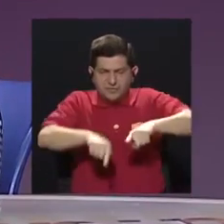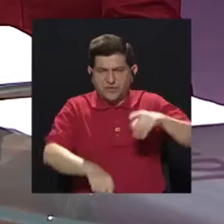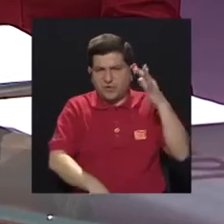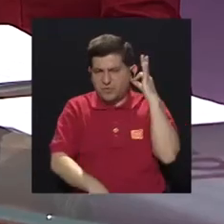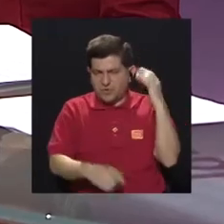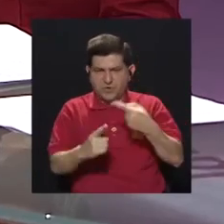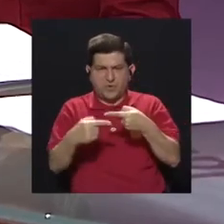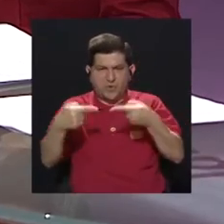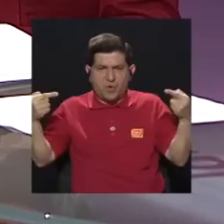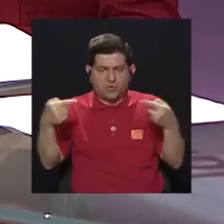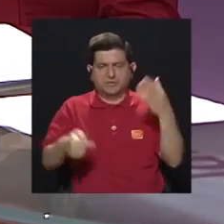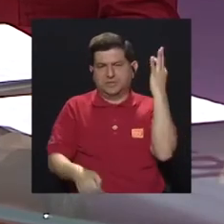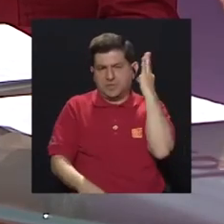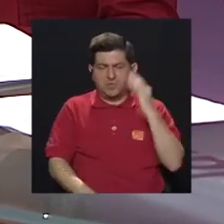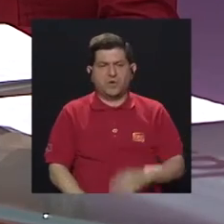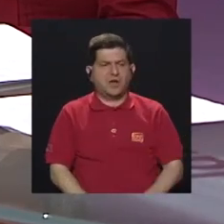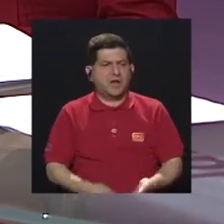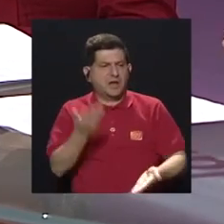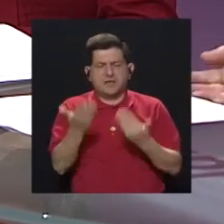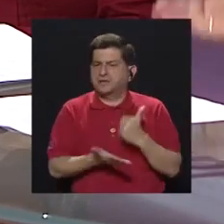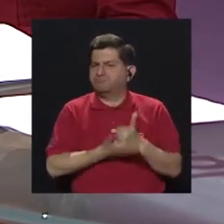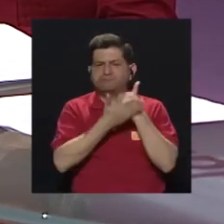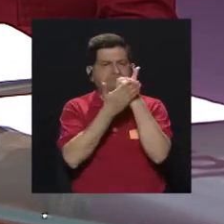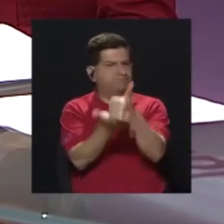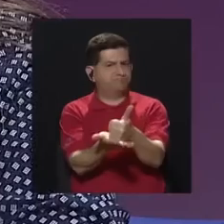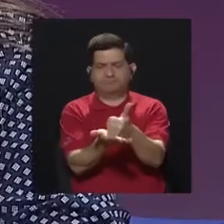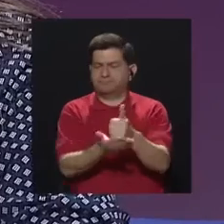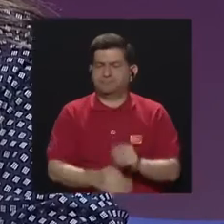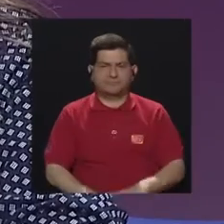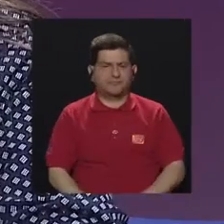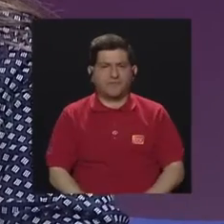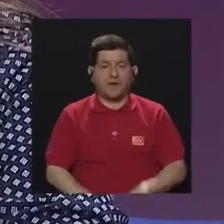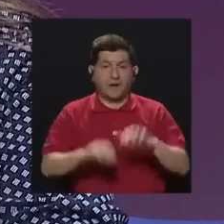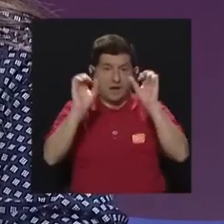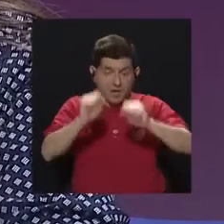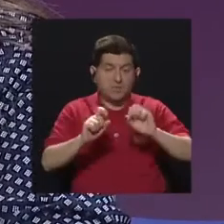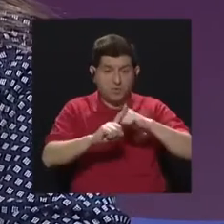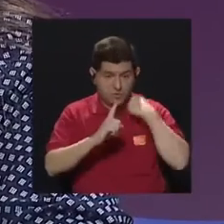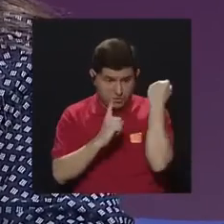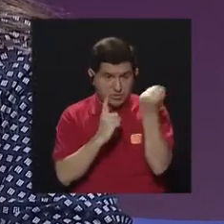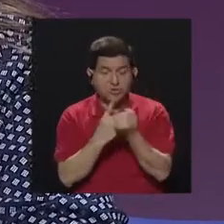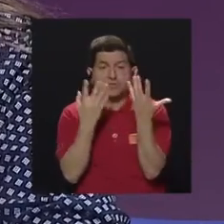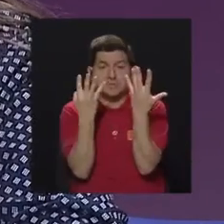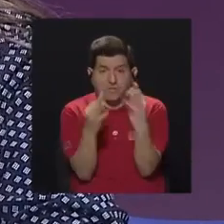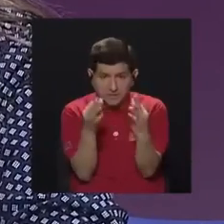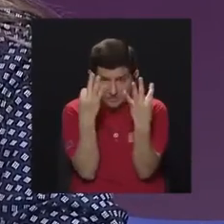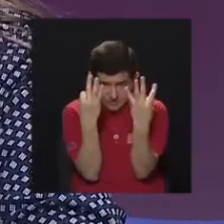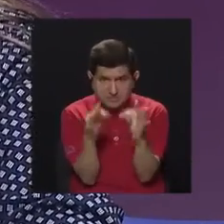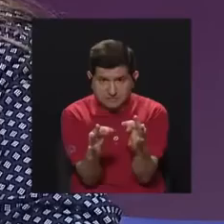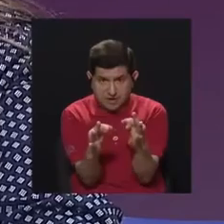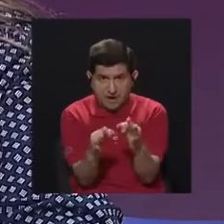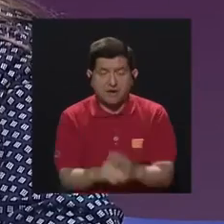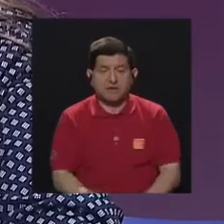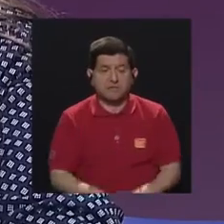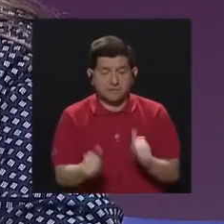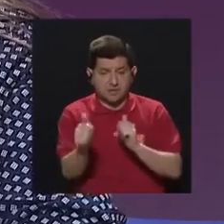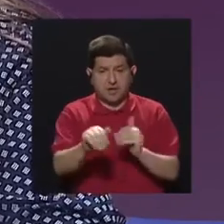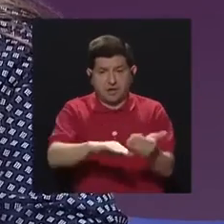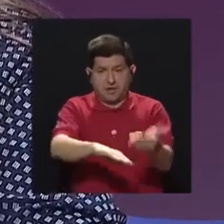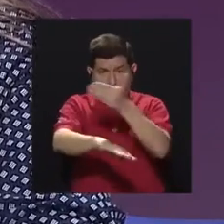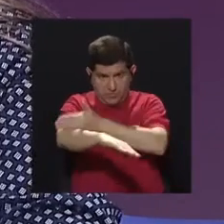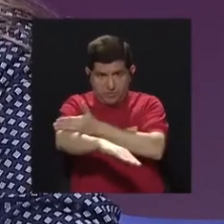contra las mujeres que el poco contribuye a a que como sociedad tratemos de superarlo y